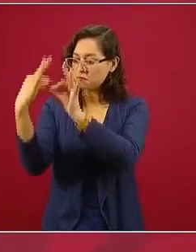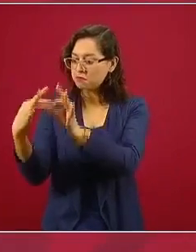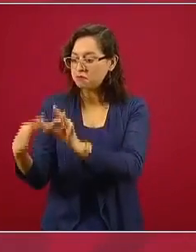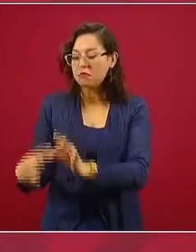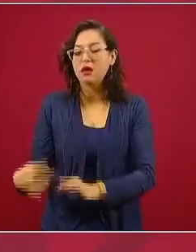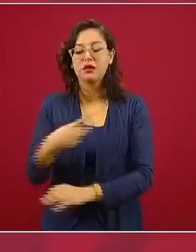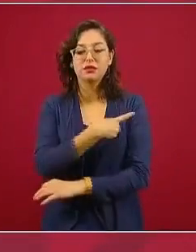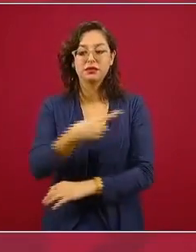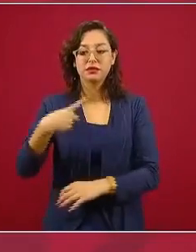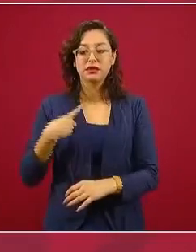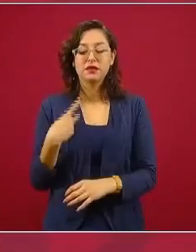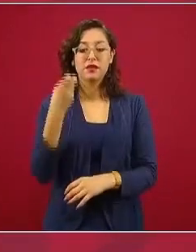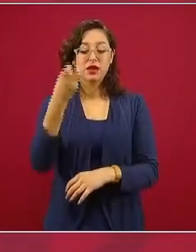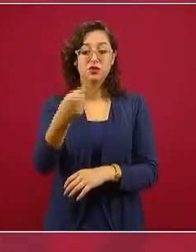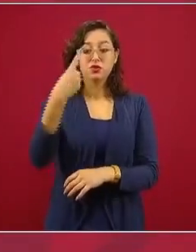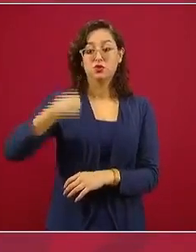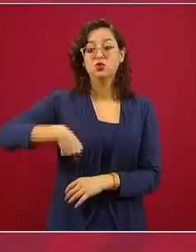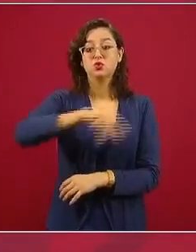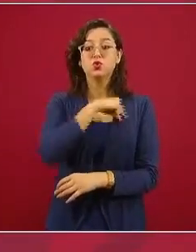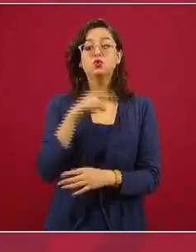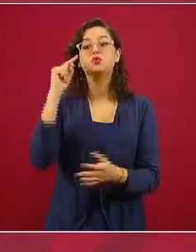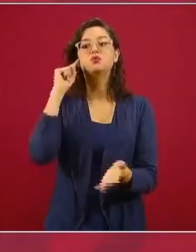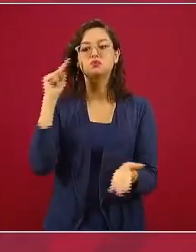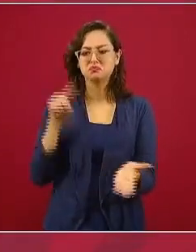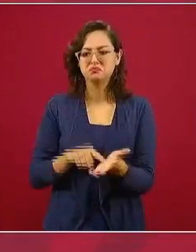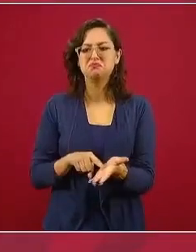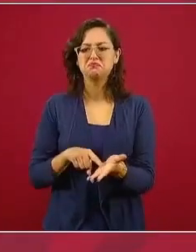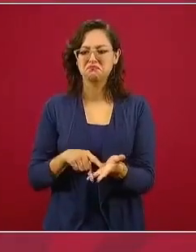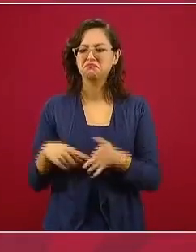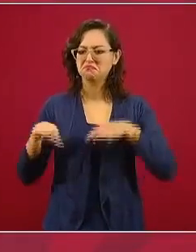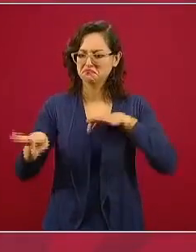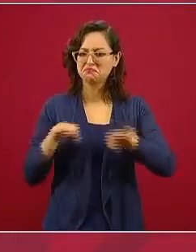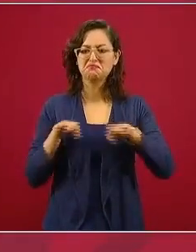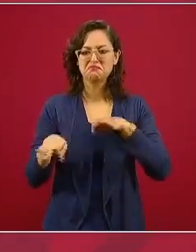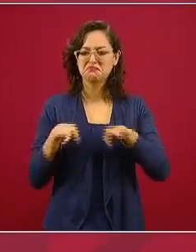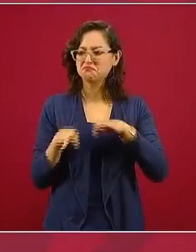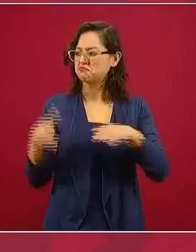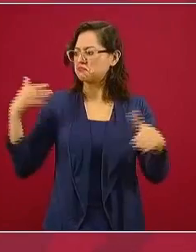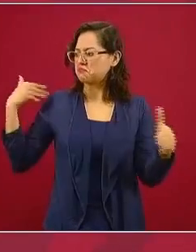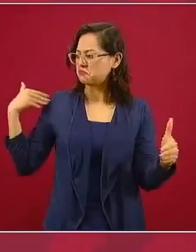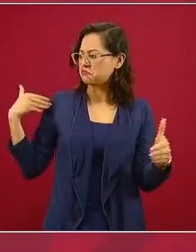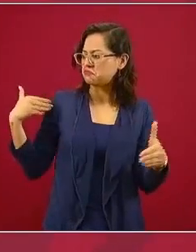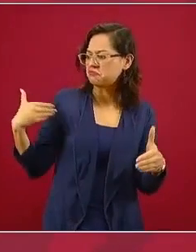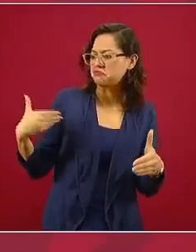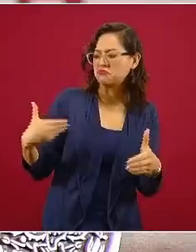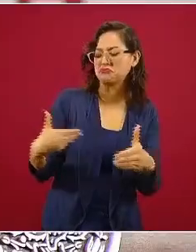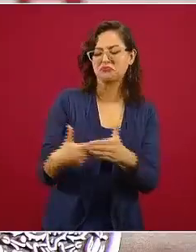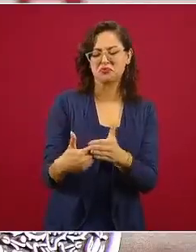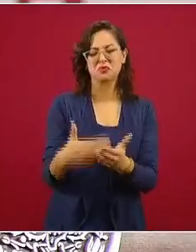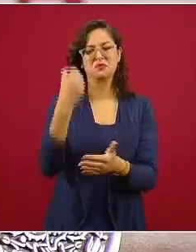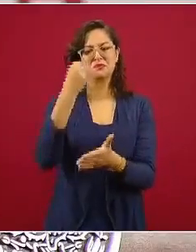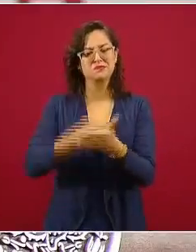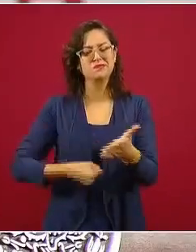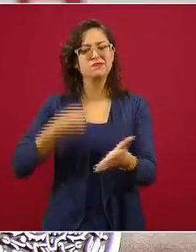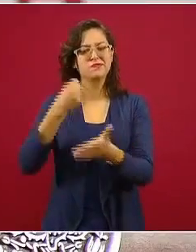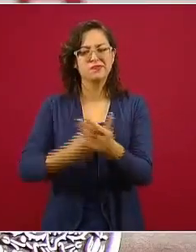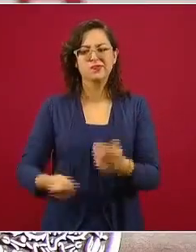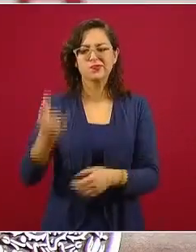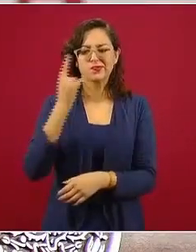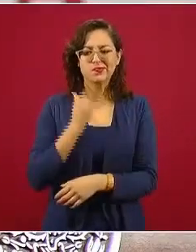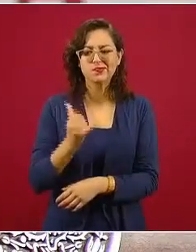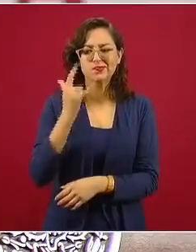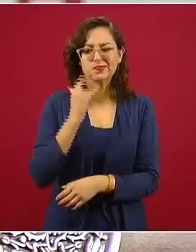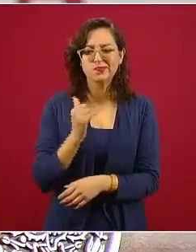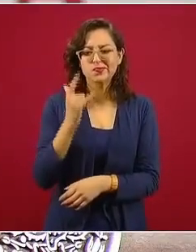Entonces, creemos que hemos estado haciendo ese trabajo, que hemos estado trabajando muy fuerte hemos